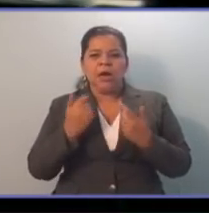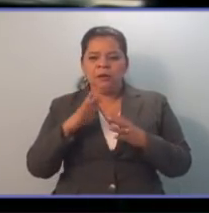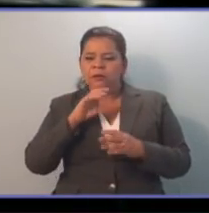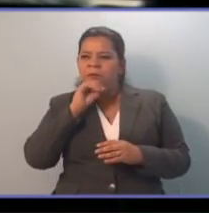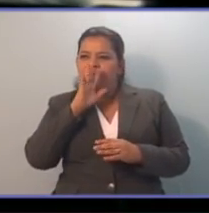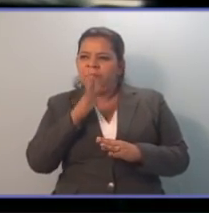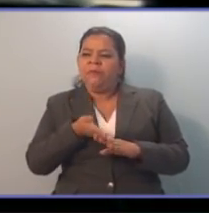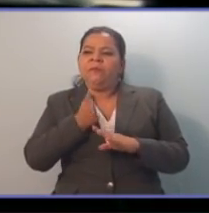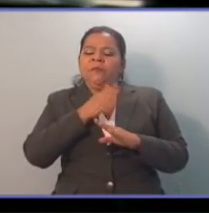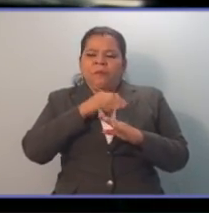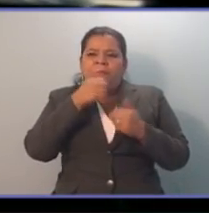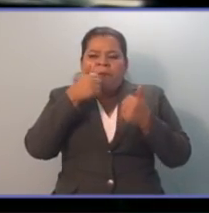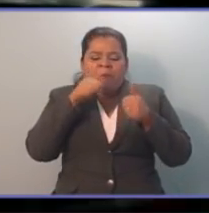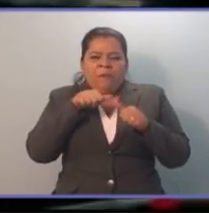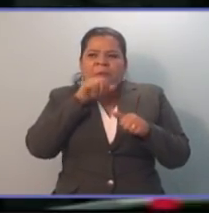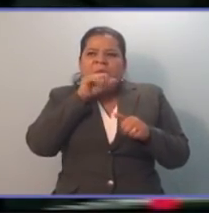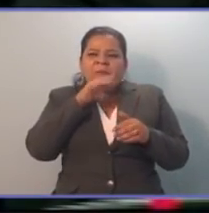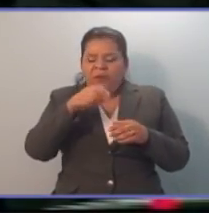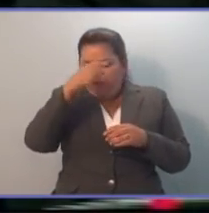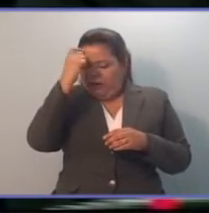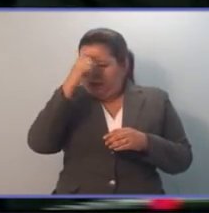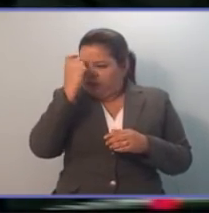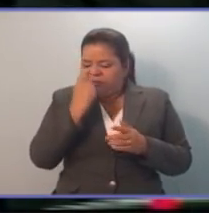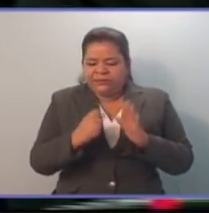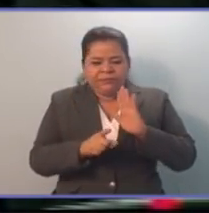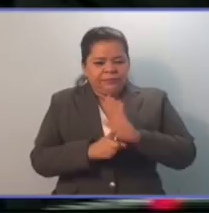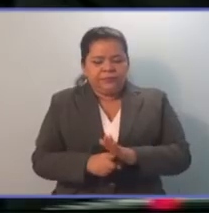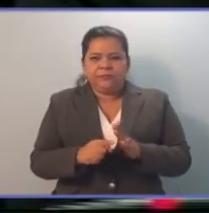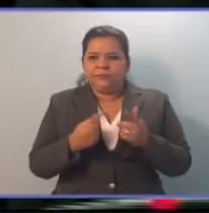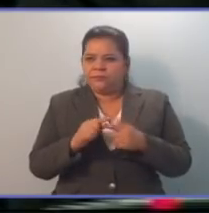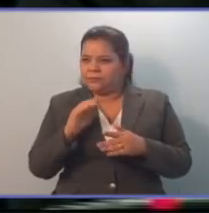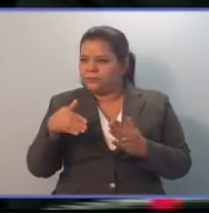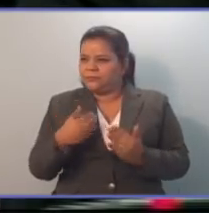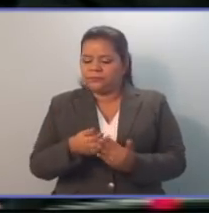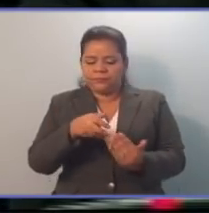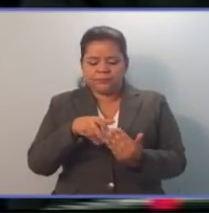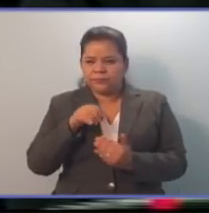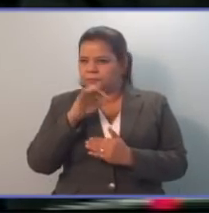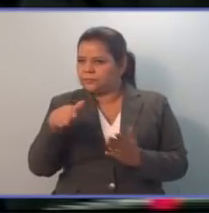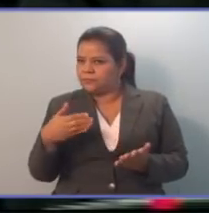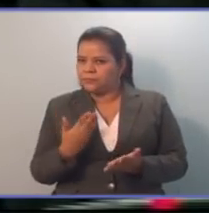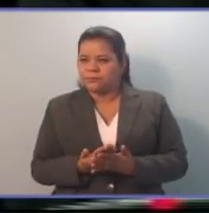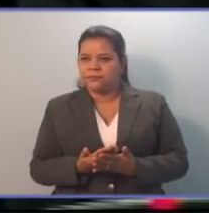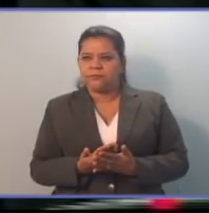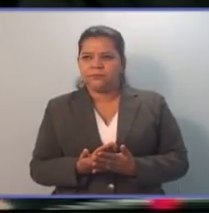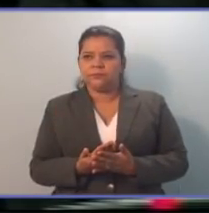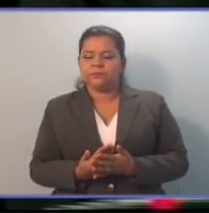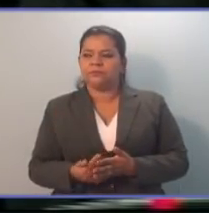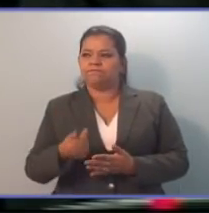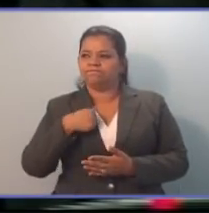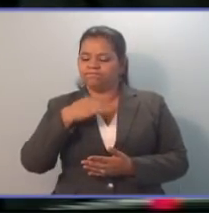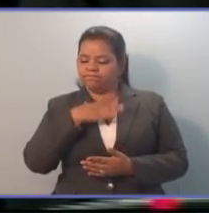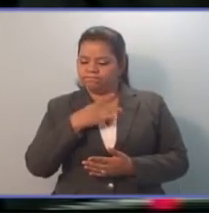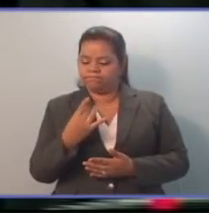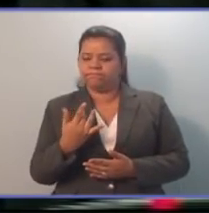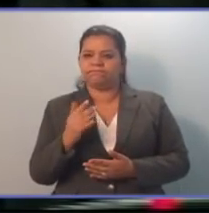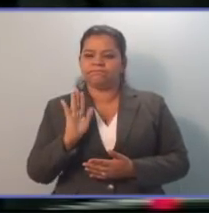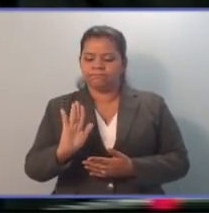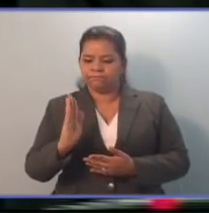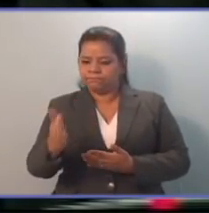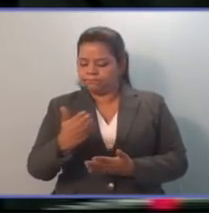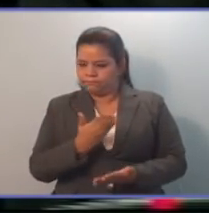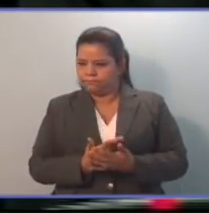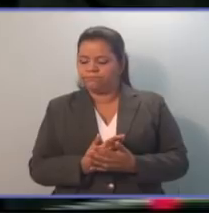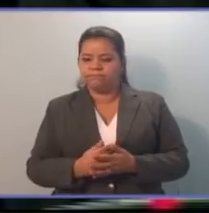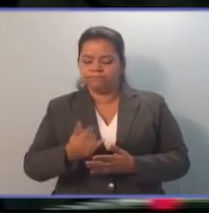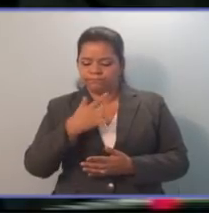dicho anteriormente, el exceso de trabajo, los expedientes, todo lo que tiene. Me gustó mucho sus